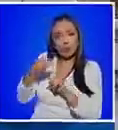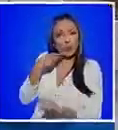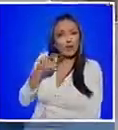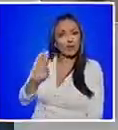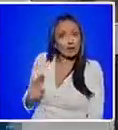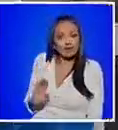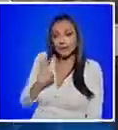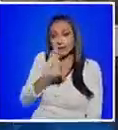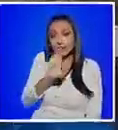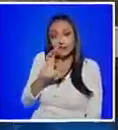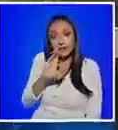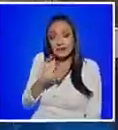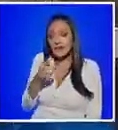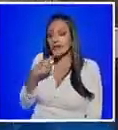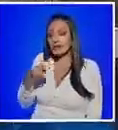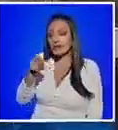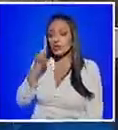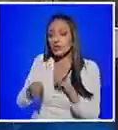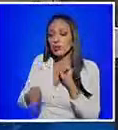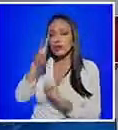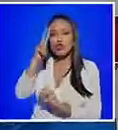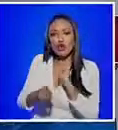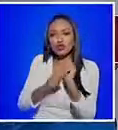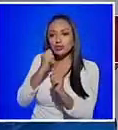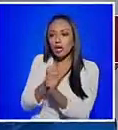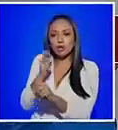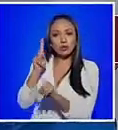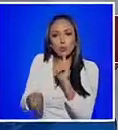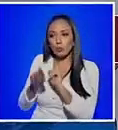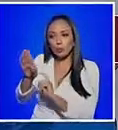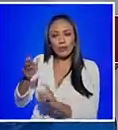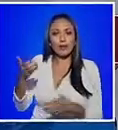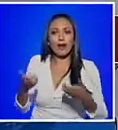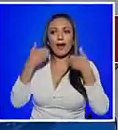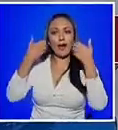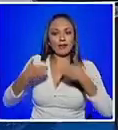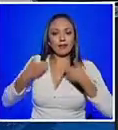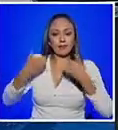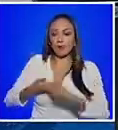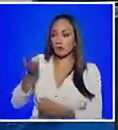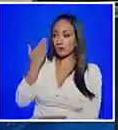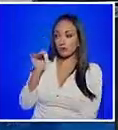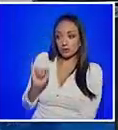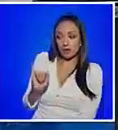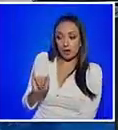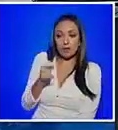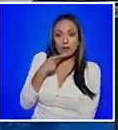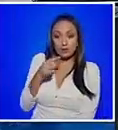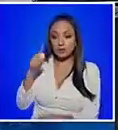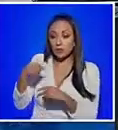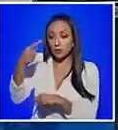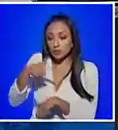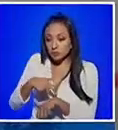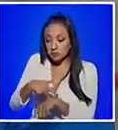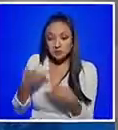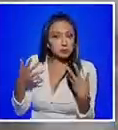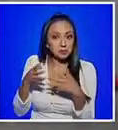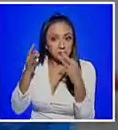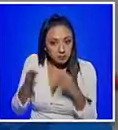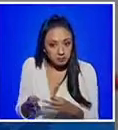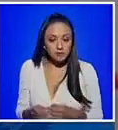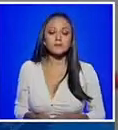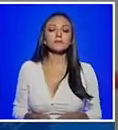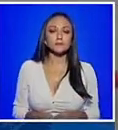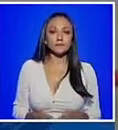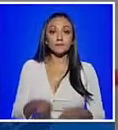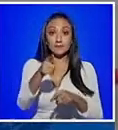lo inhabilita políticamente por 2 años. Sentencia que fue notificada el sábado y que entrará en vigencia en las próximas horas. Una vez